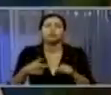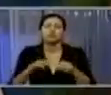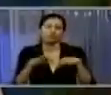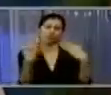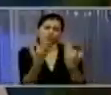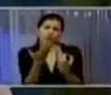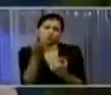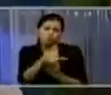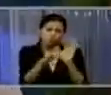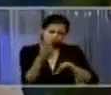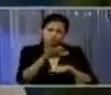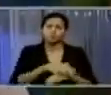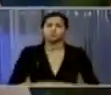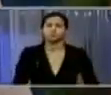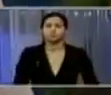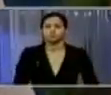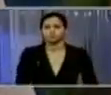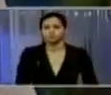Queremos conversar, eso sí,